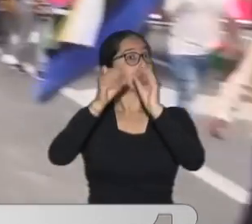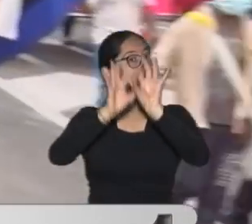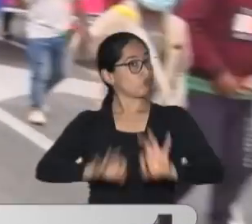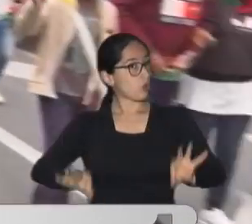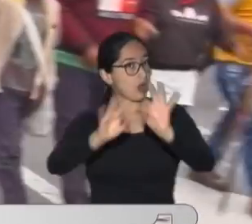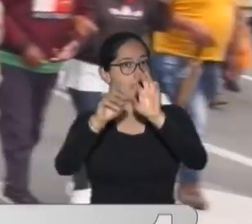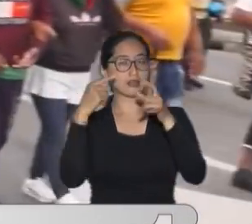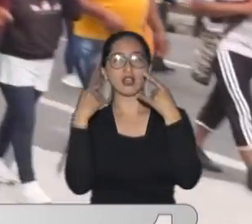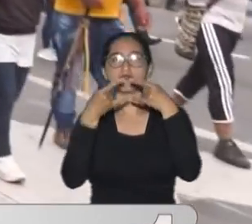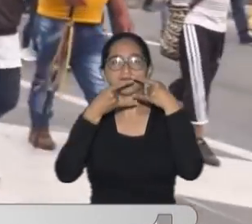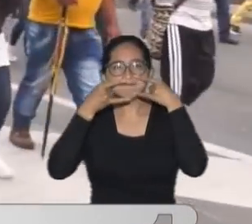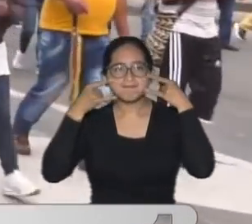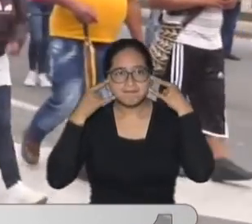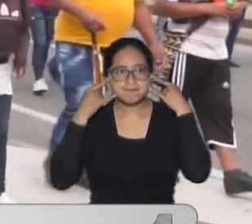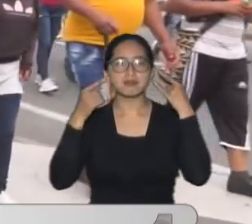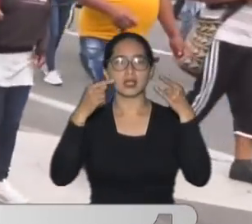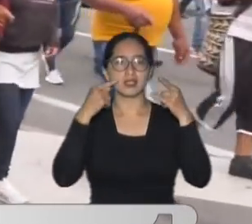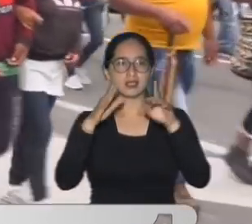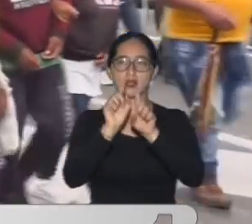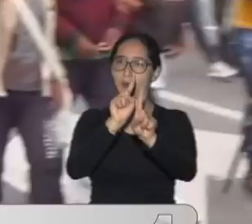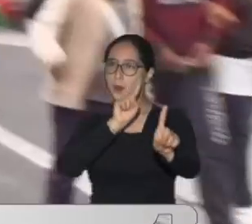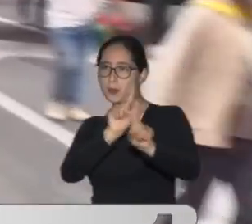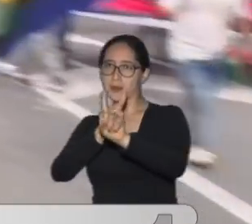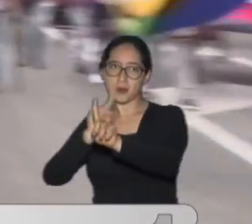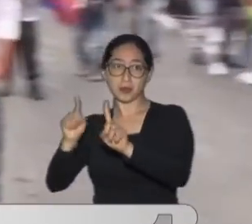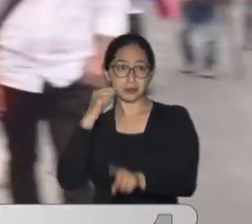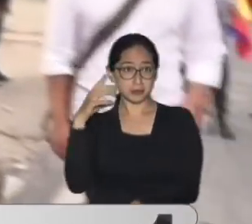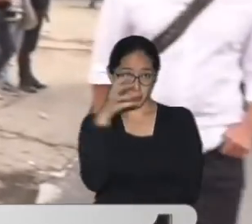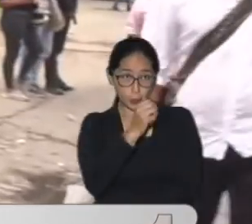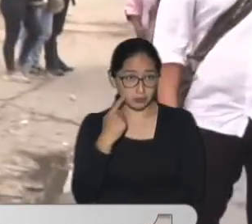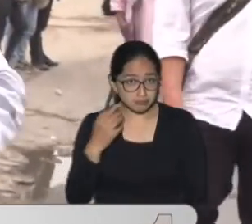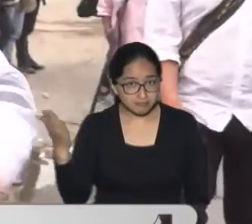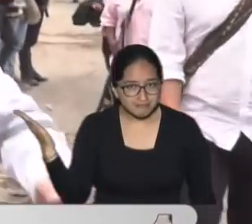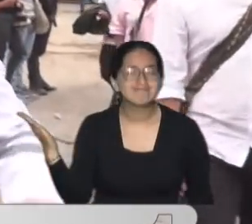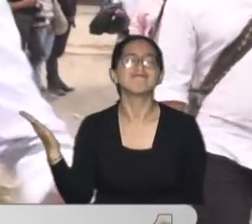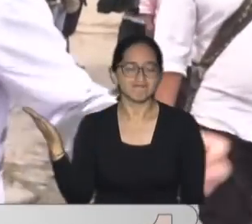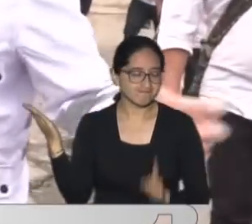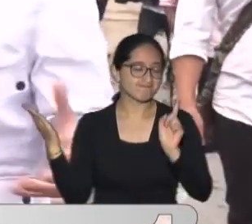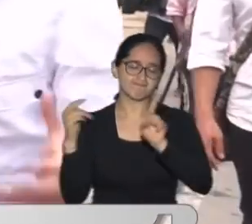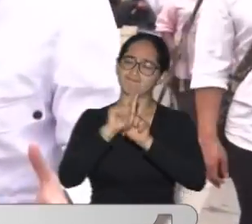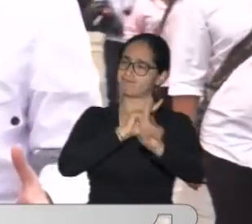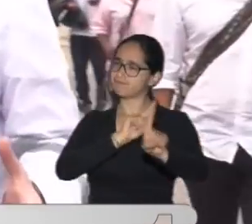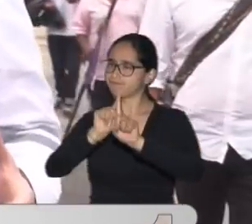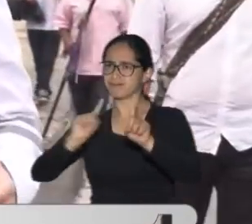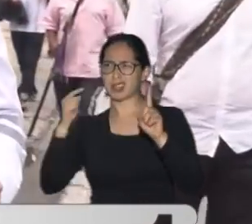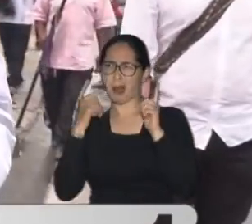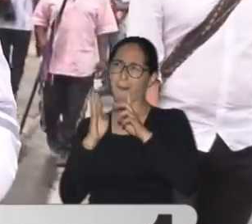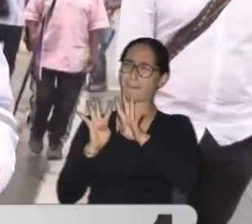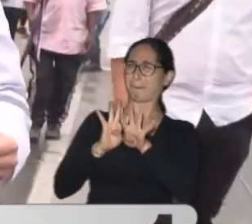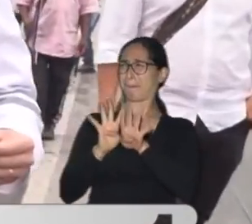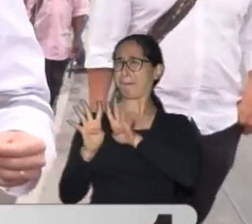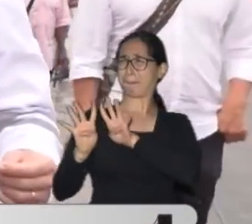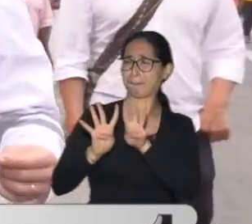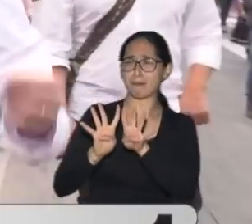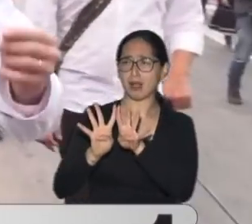distancias. Ellos han buscado que a través de la jornada también se garantice que no se aglomeren demasiado. Y la